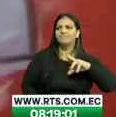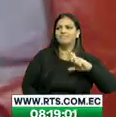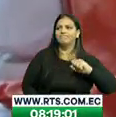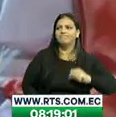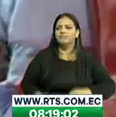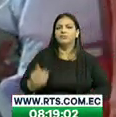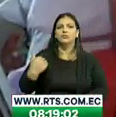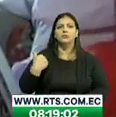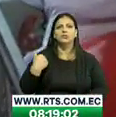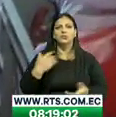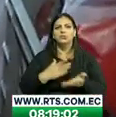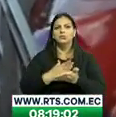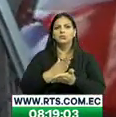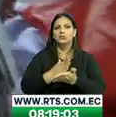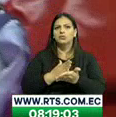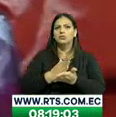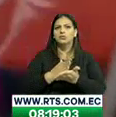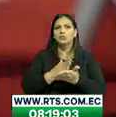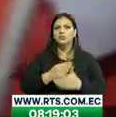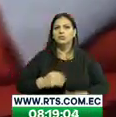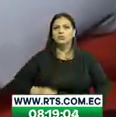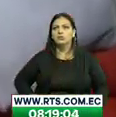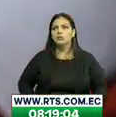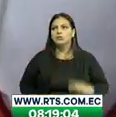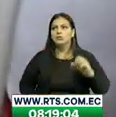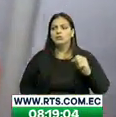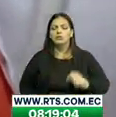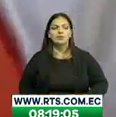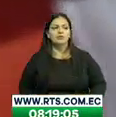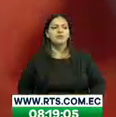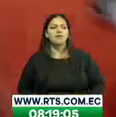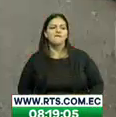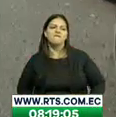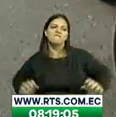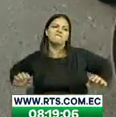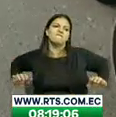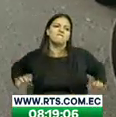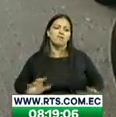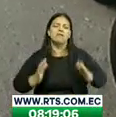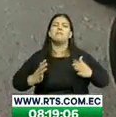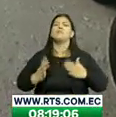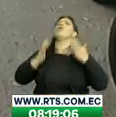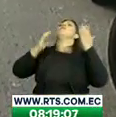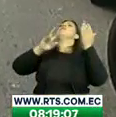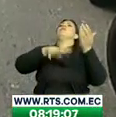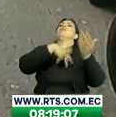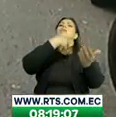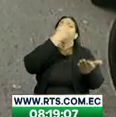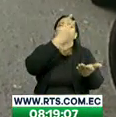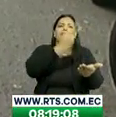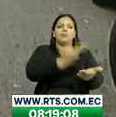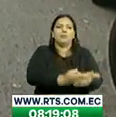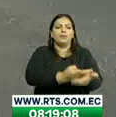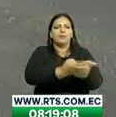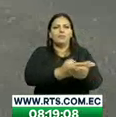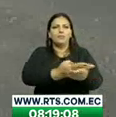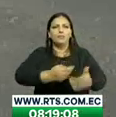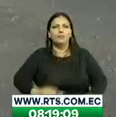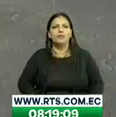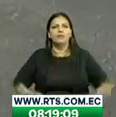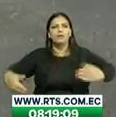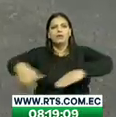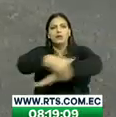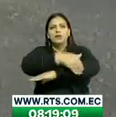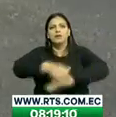que estaba parado encima de mí. Pujón de la tumbaron a mi mujer también. Este hecho delictivo se registró en el barrio de las calles 29 y la